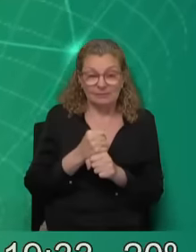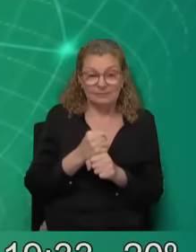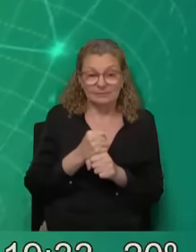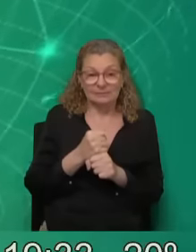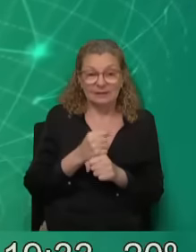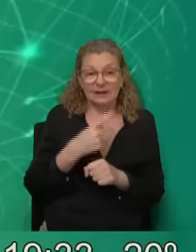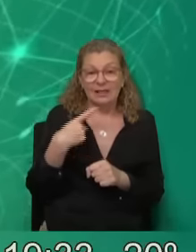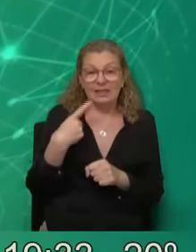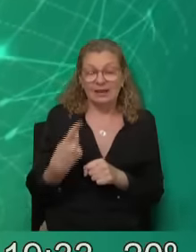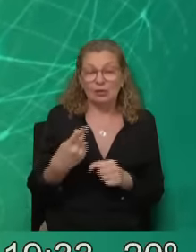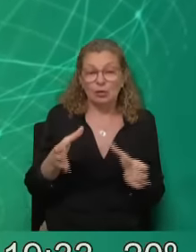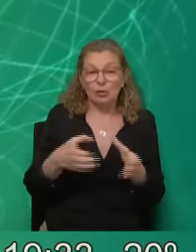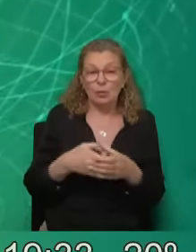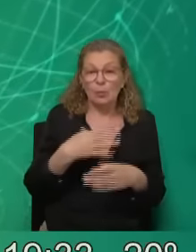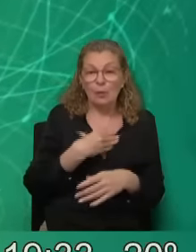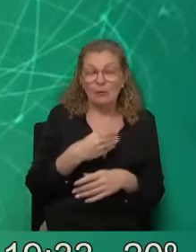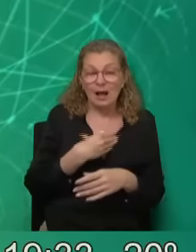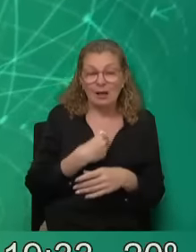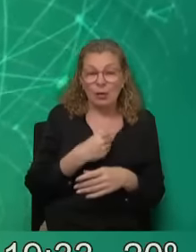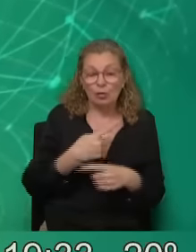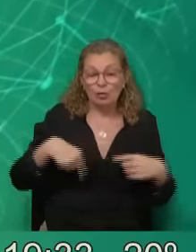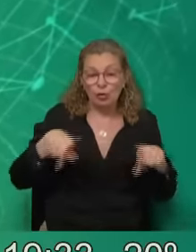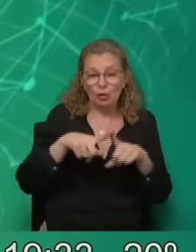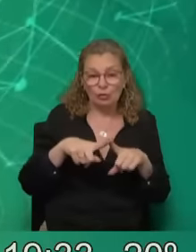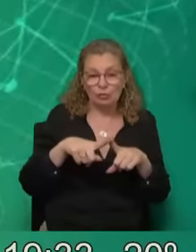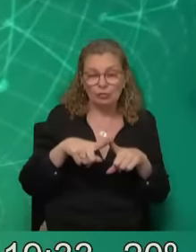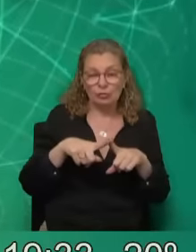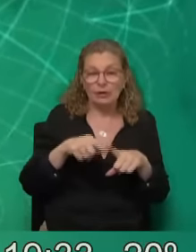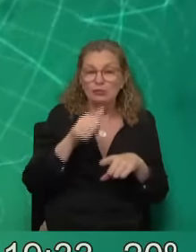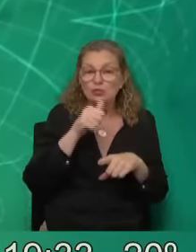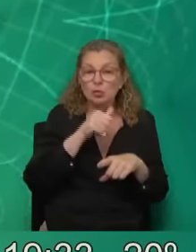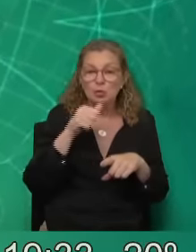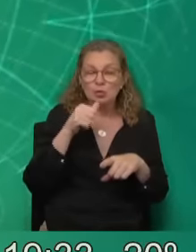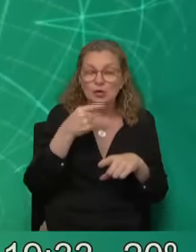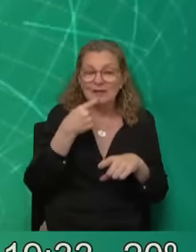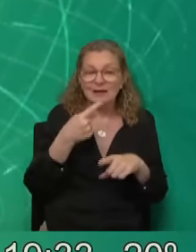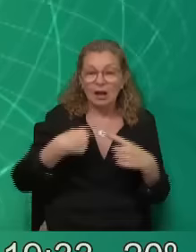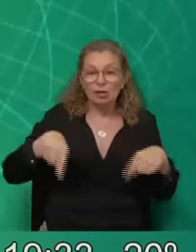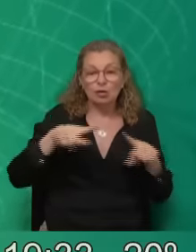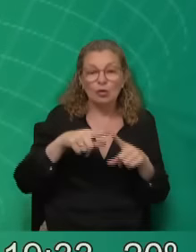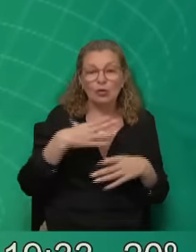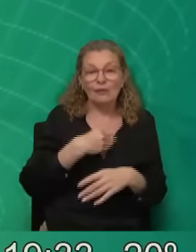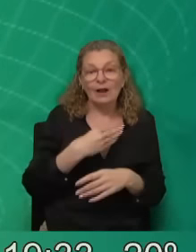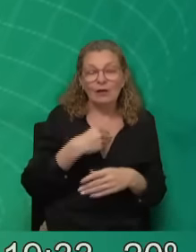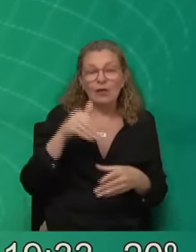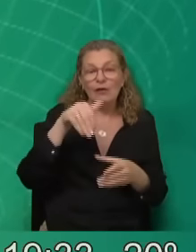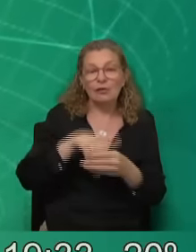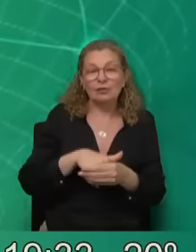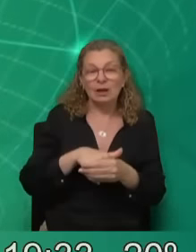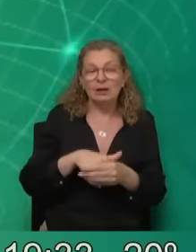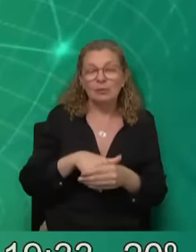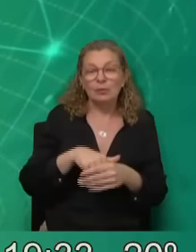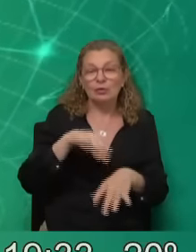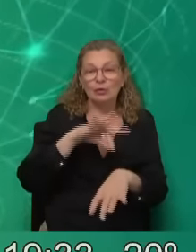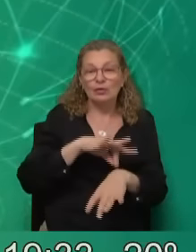El directorio del Partido Nacional, por unanimidad, ha resuelto convocar a todos los blancos a votar por el doctor